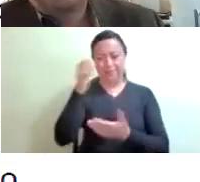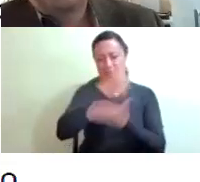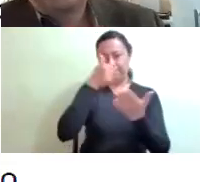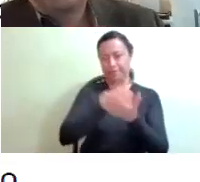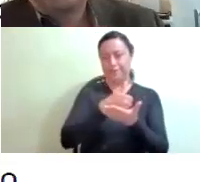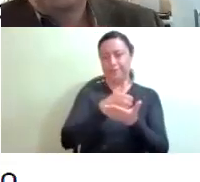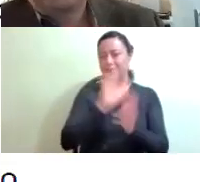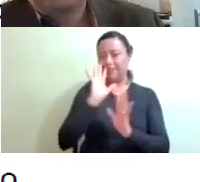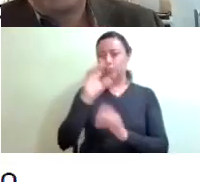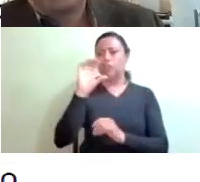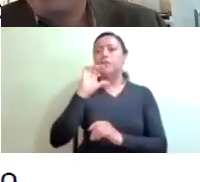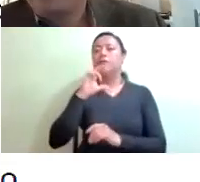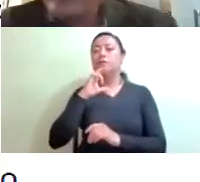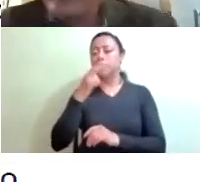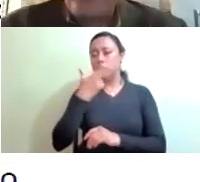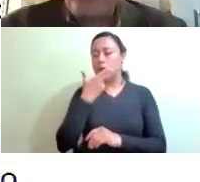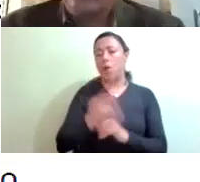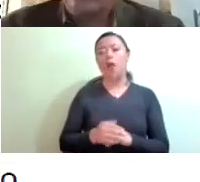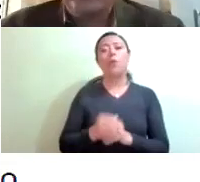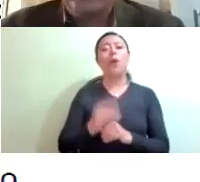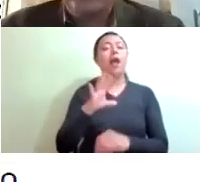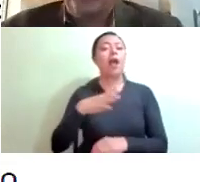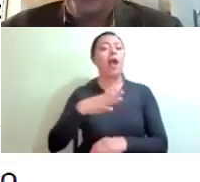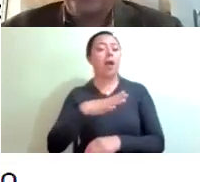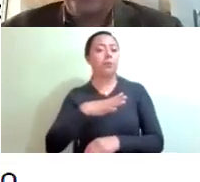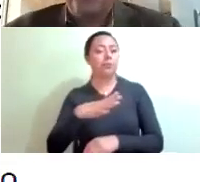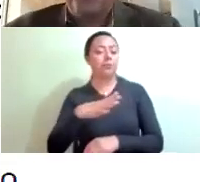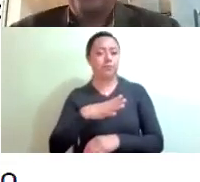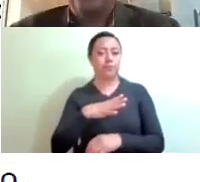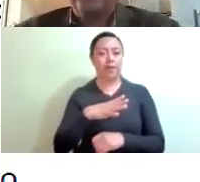Tratar de saber en qué está la detención.